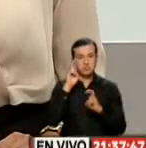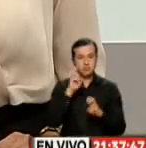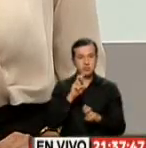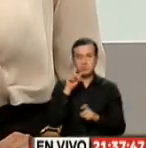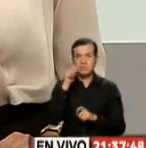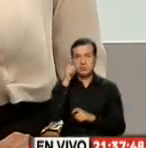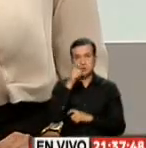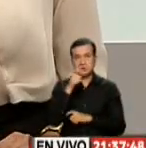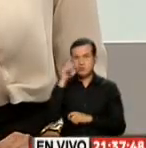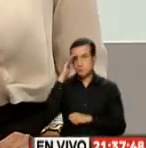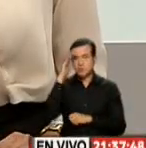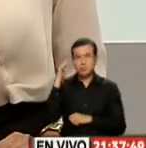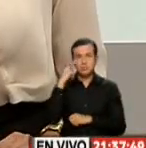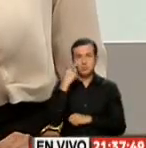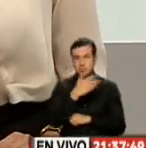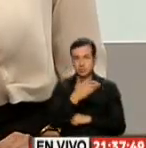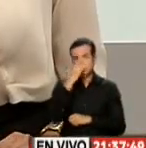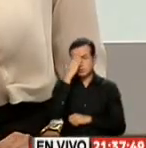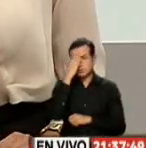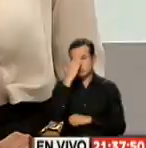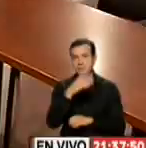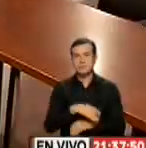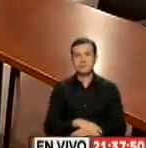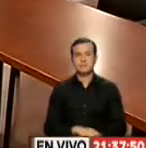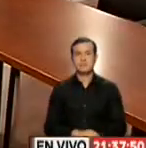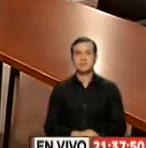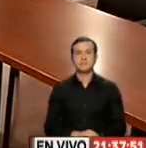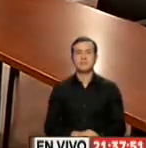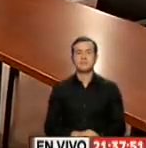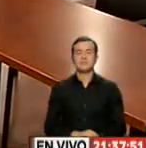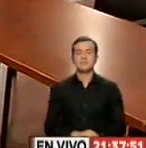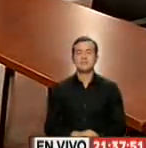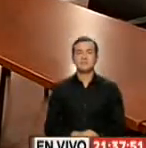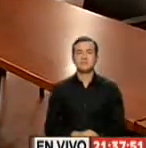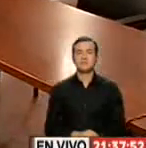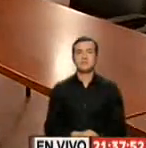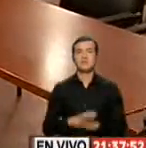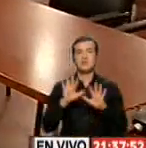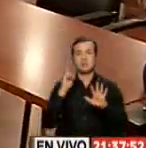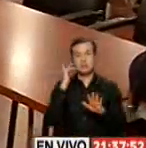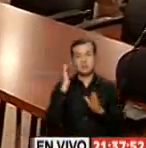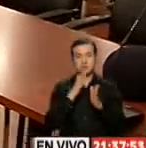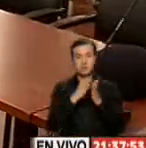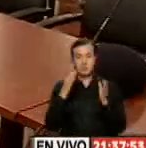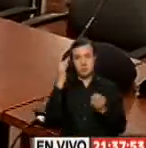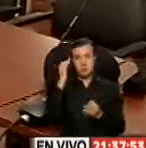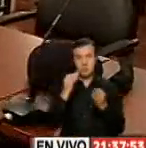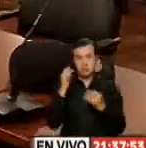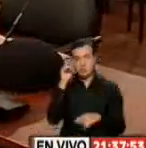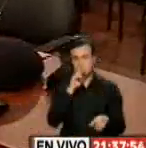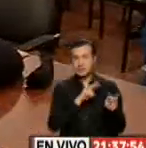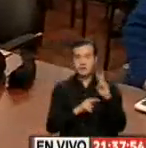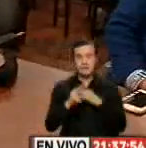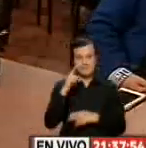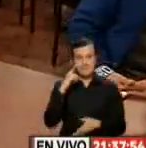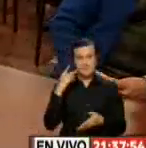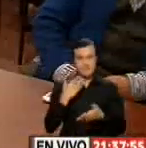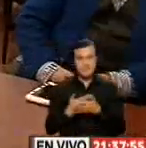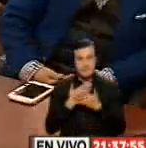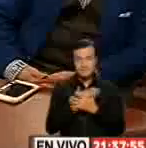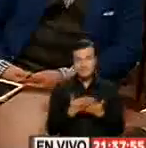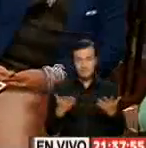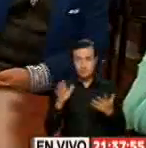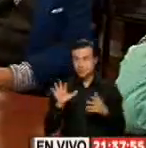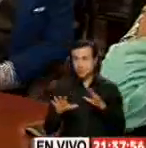fiscales y policías que conocieron el caso. Tras 10 días de audiencia de juicio y de analizar las pruebas presentadas por